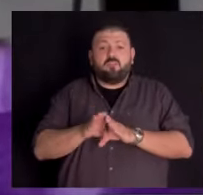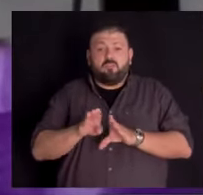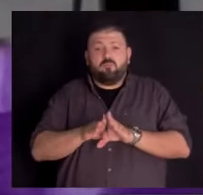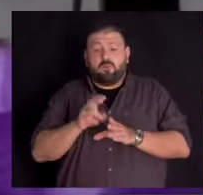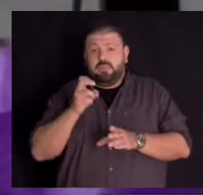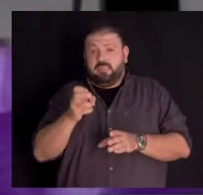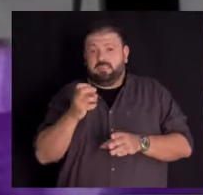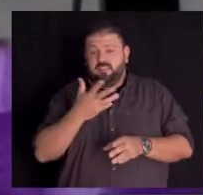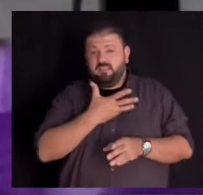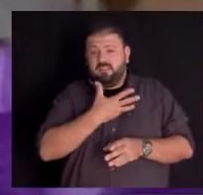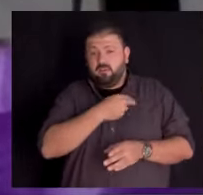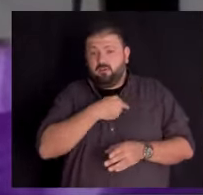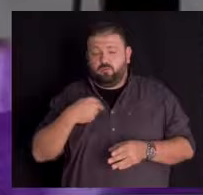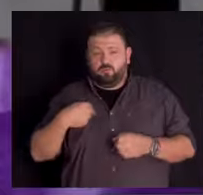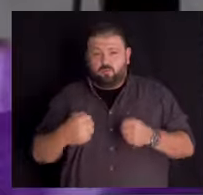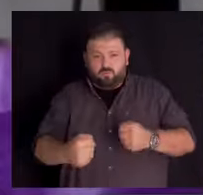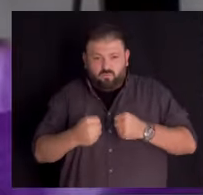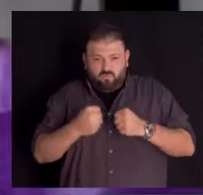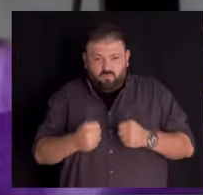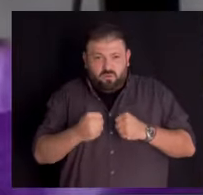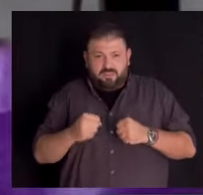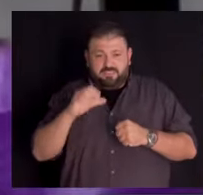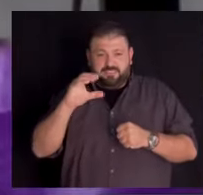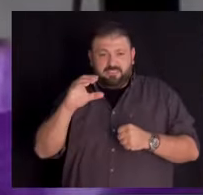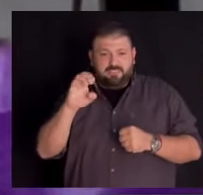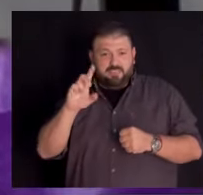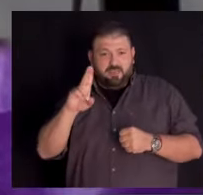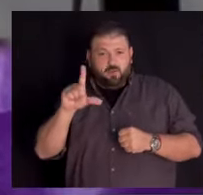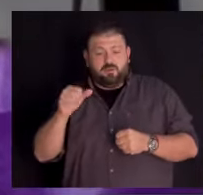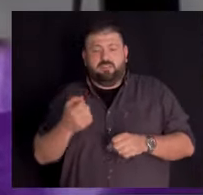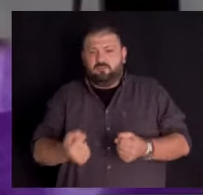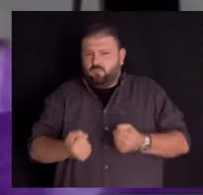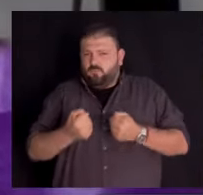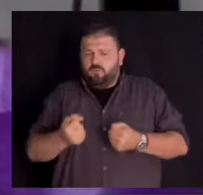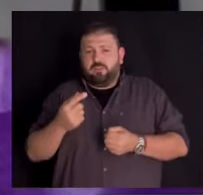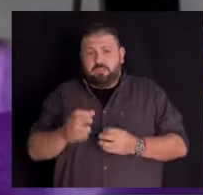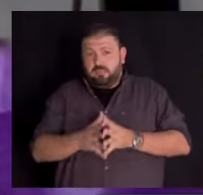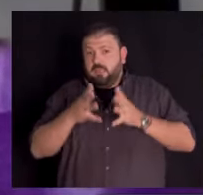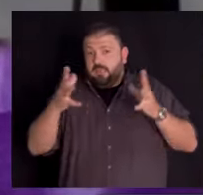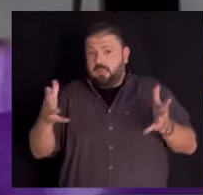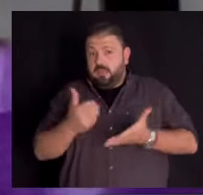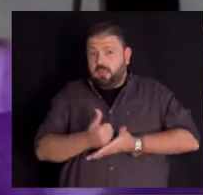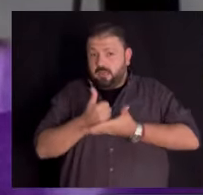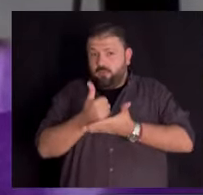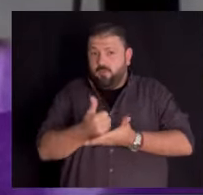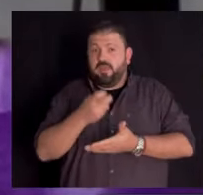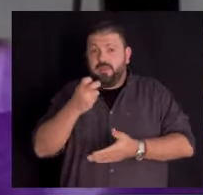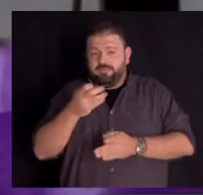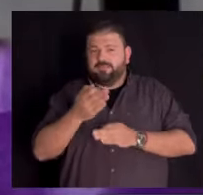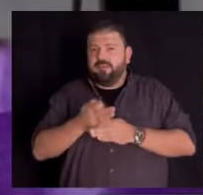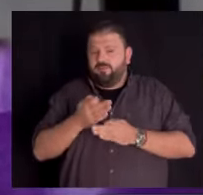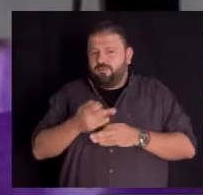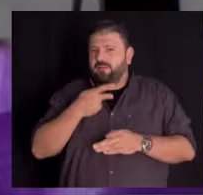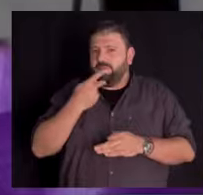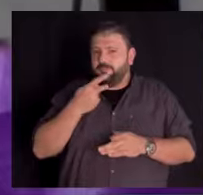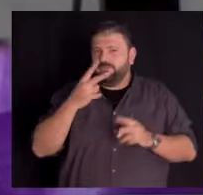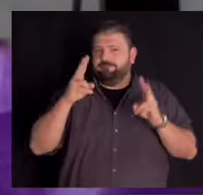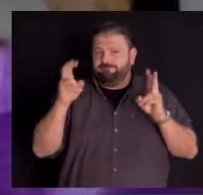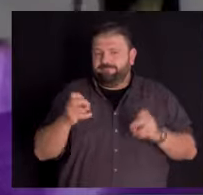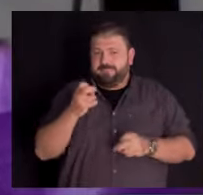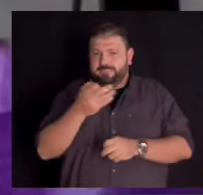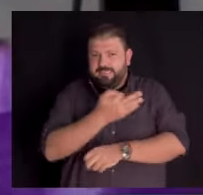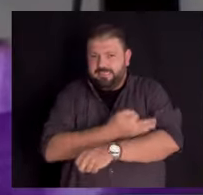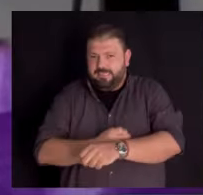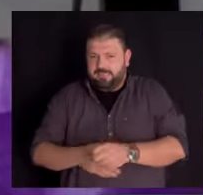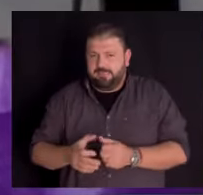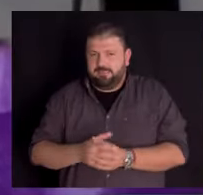estos soldados tan potentes serán de gran ayuda? De esto te hablaremos justamente esta tarde, y